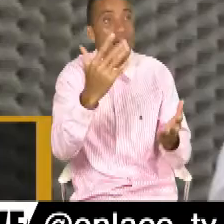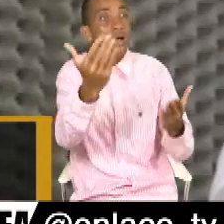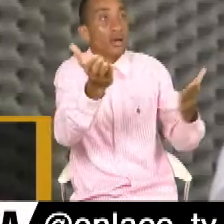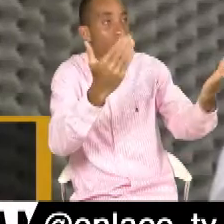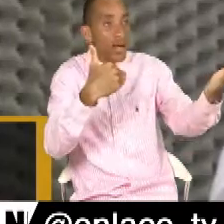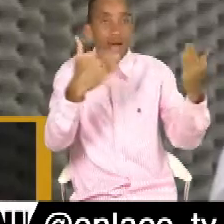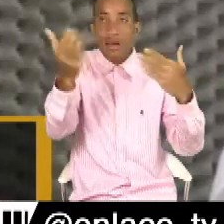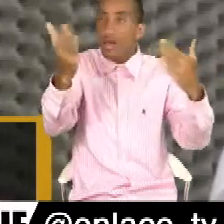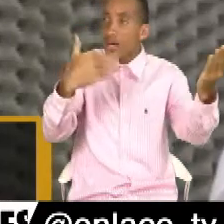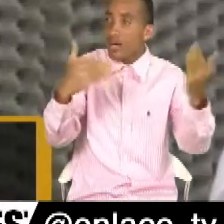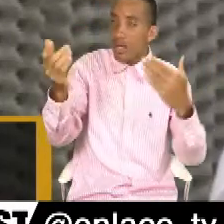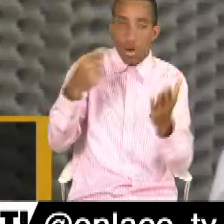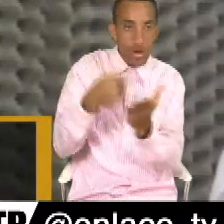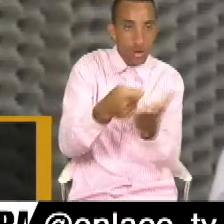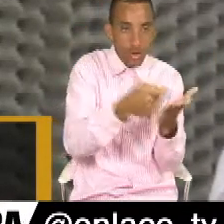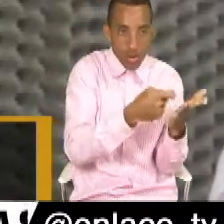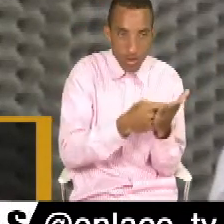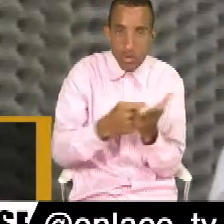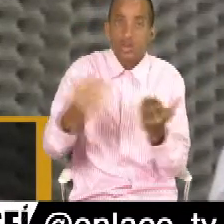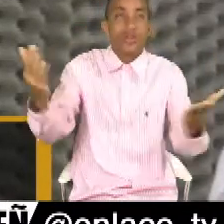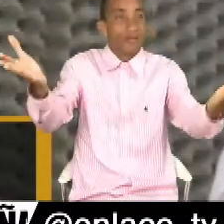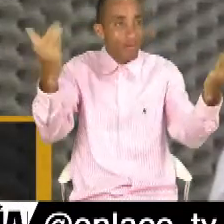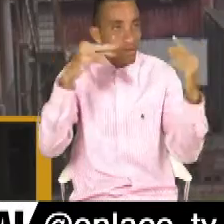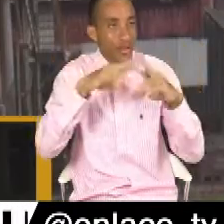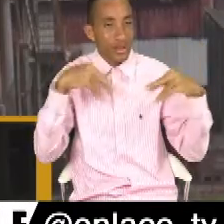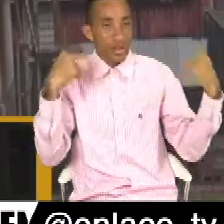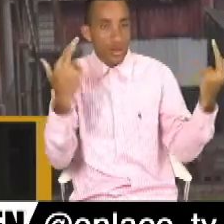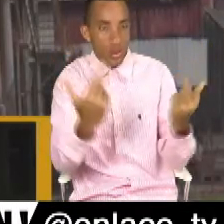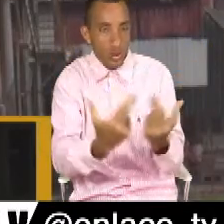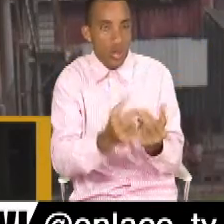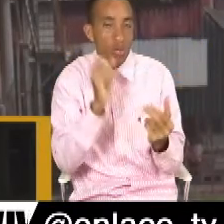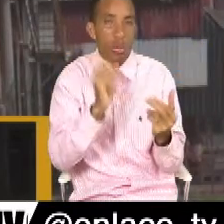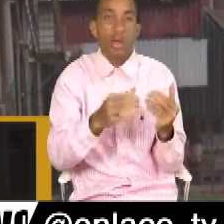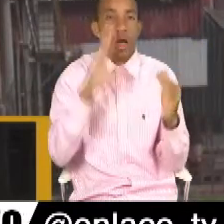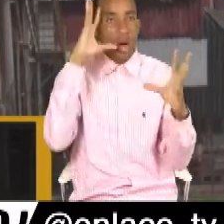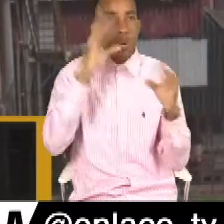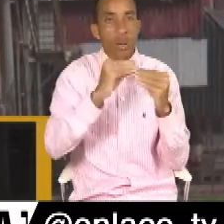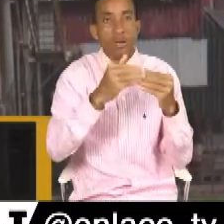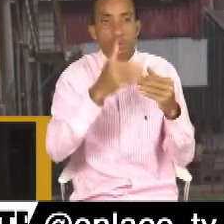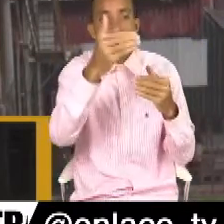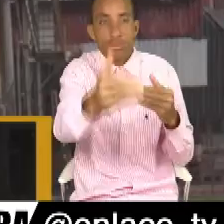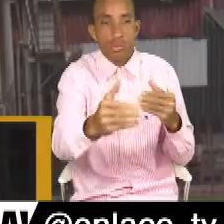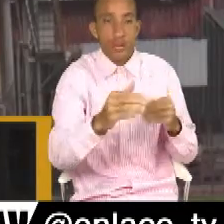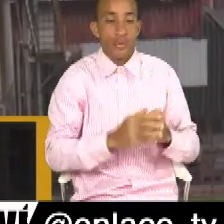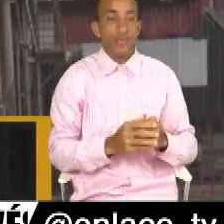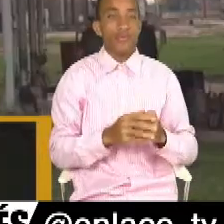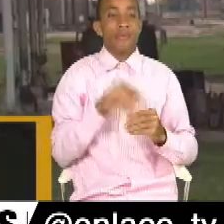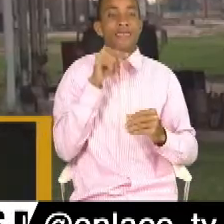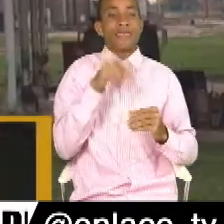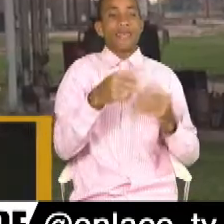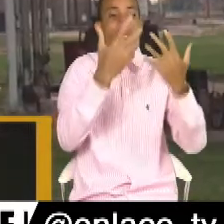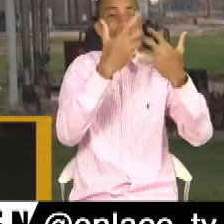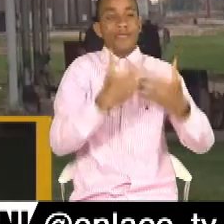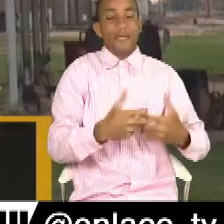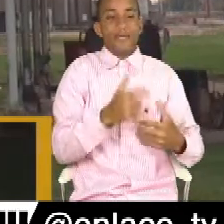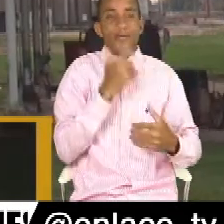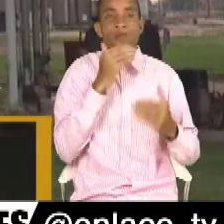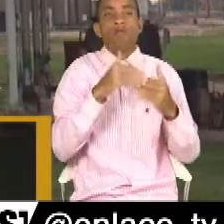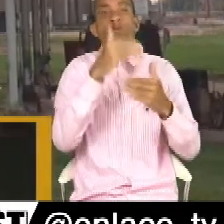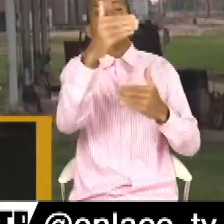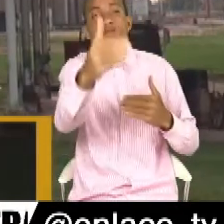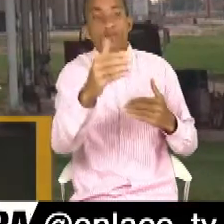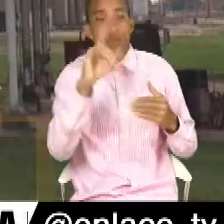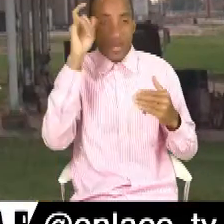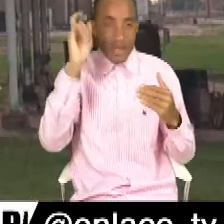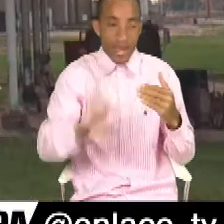para alargar el acuerdo de reestructuración. Bueno, así las cosas, el futuro de Ferticol depende de la firma de estos contratos con